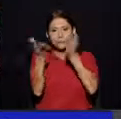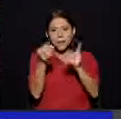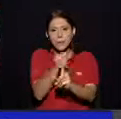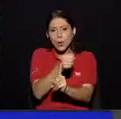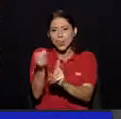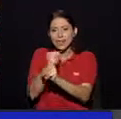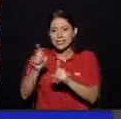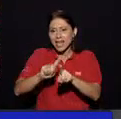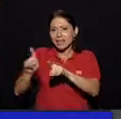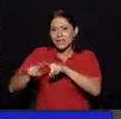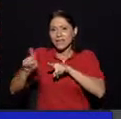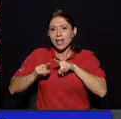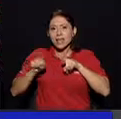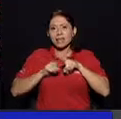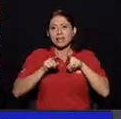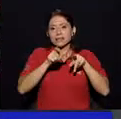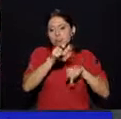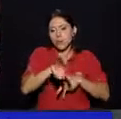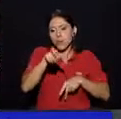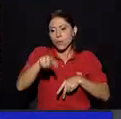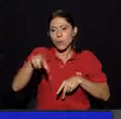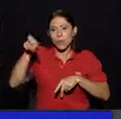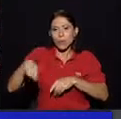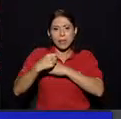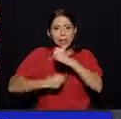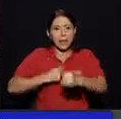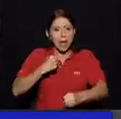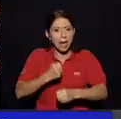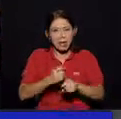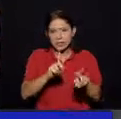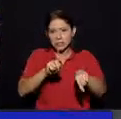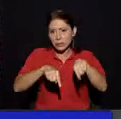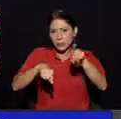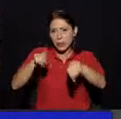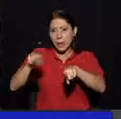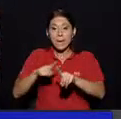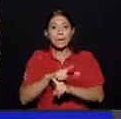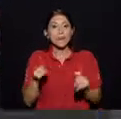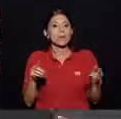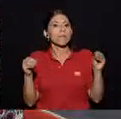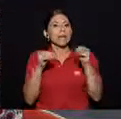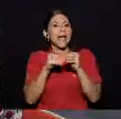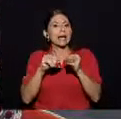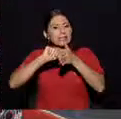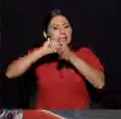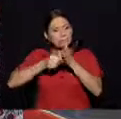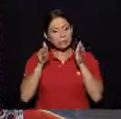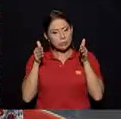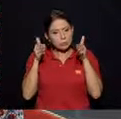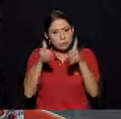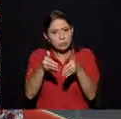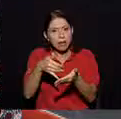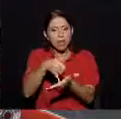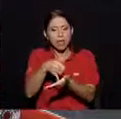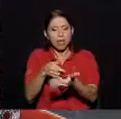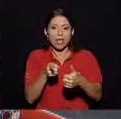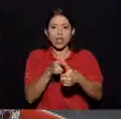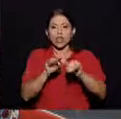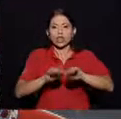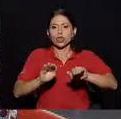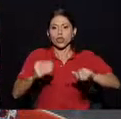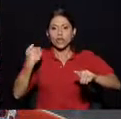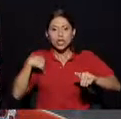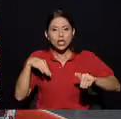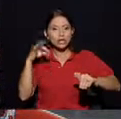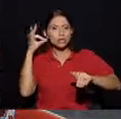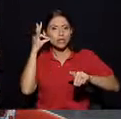evidentemente mucho más evidente en aquellas poblaciones vulnerables. Son los niños, las niñas, las